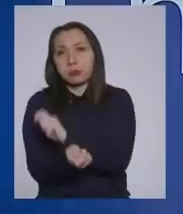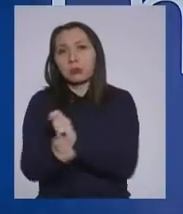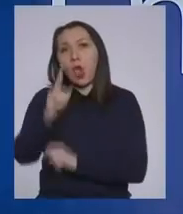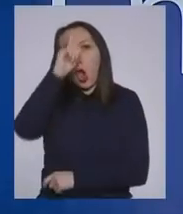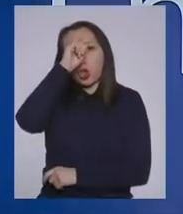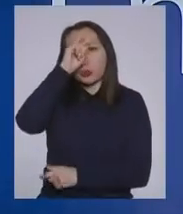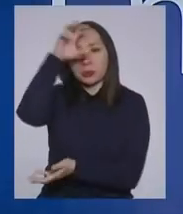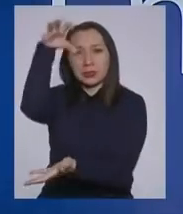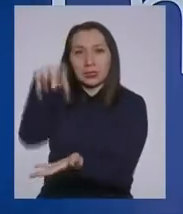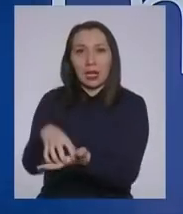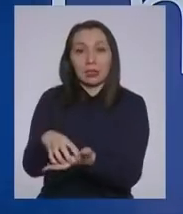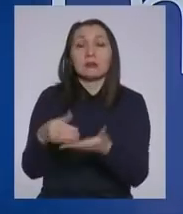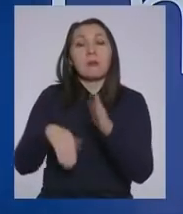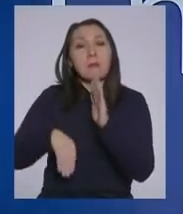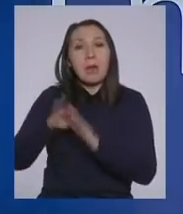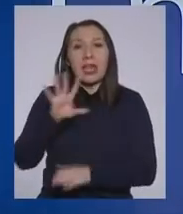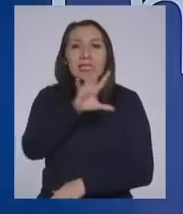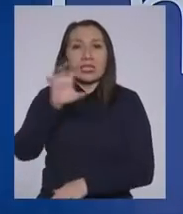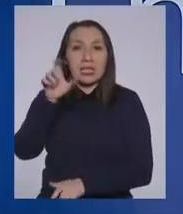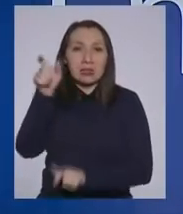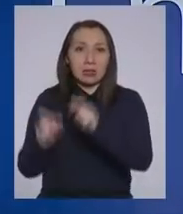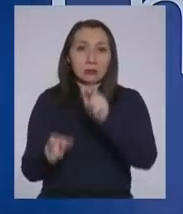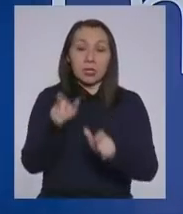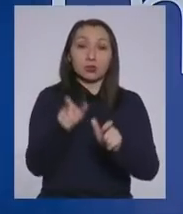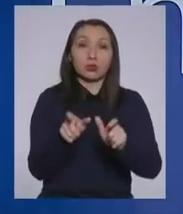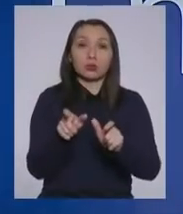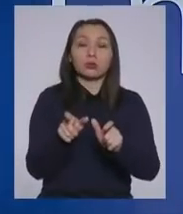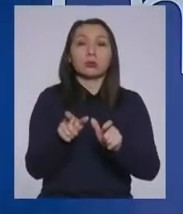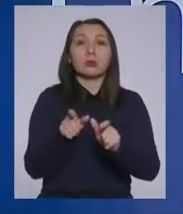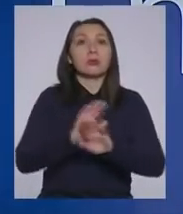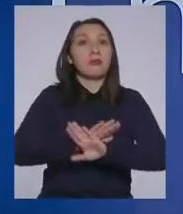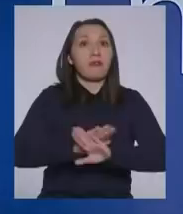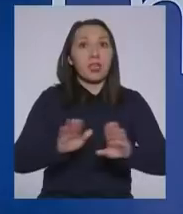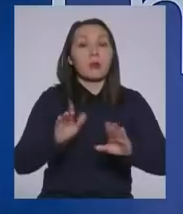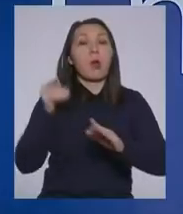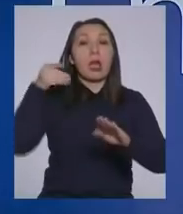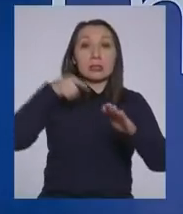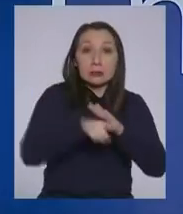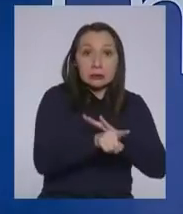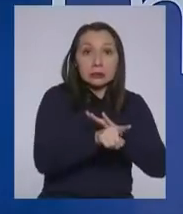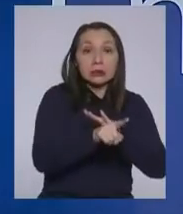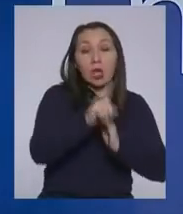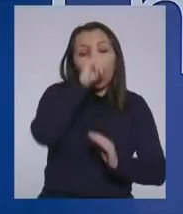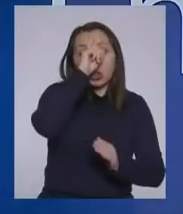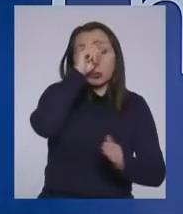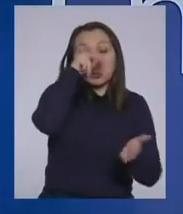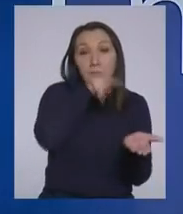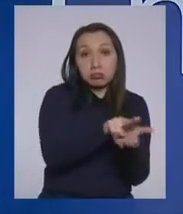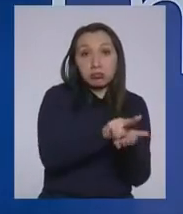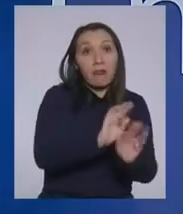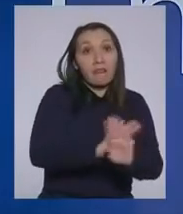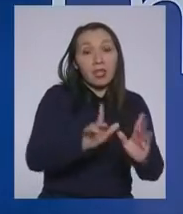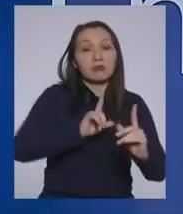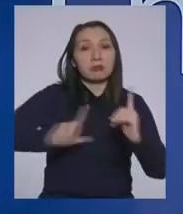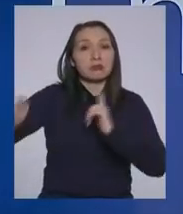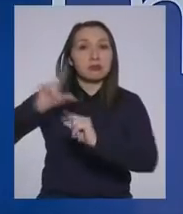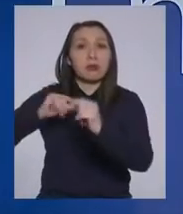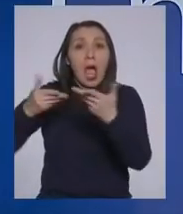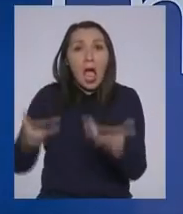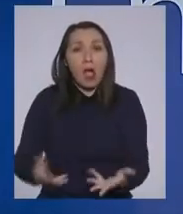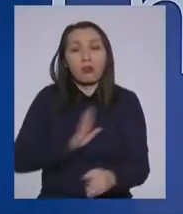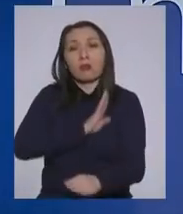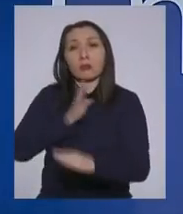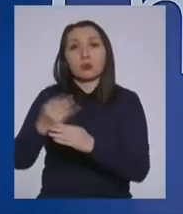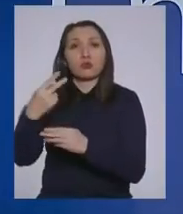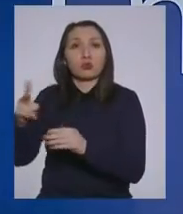permitido? Ya hay más de 500 personas que han egresado de este centro hospitalario y que hoy día se encuentran con sus familias